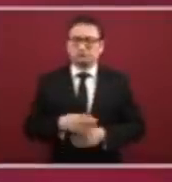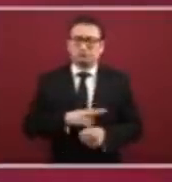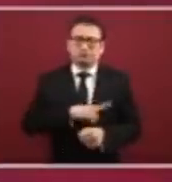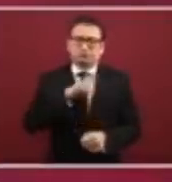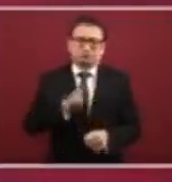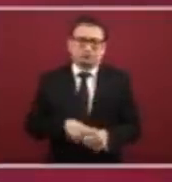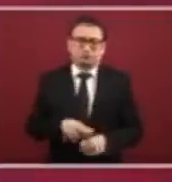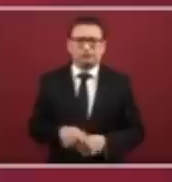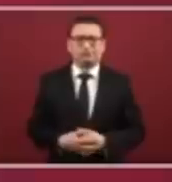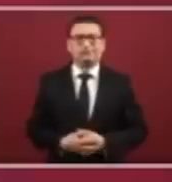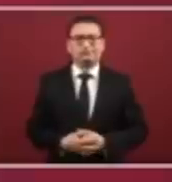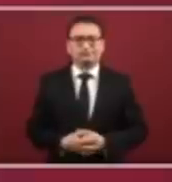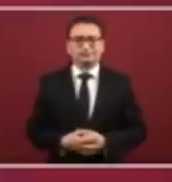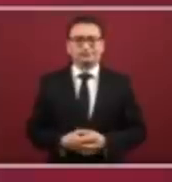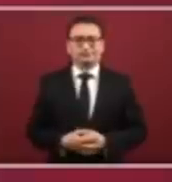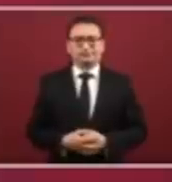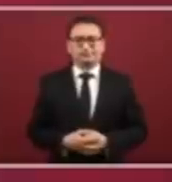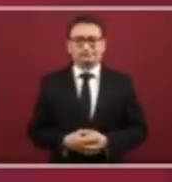natural,